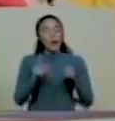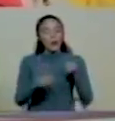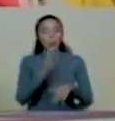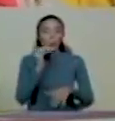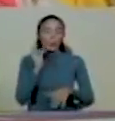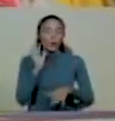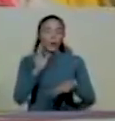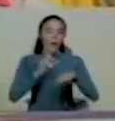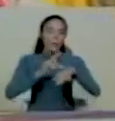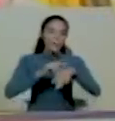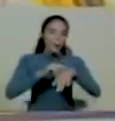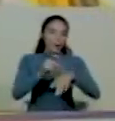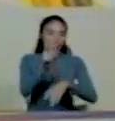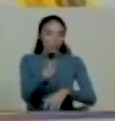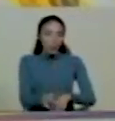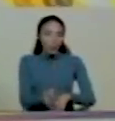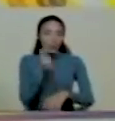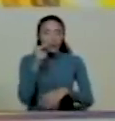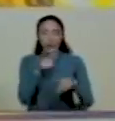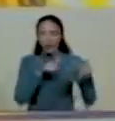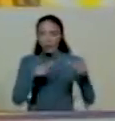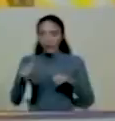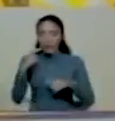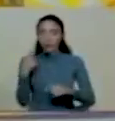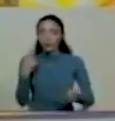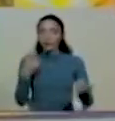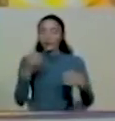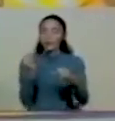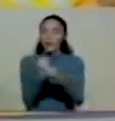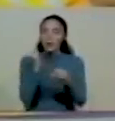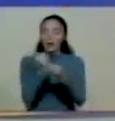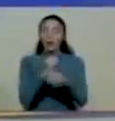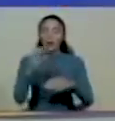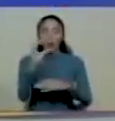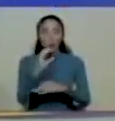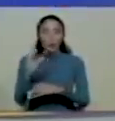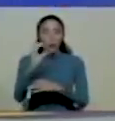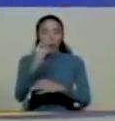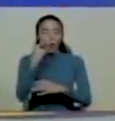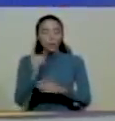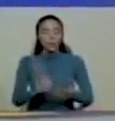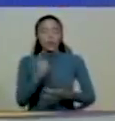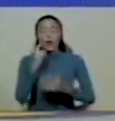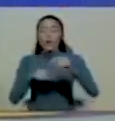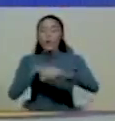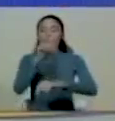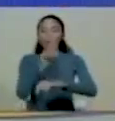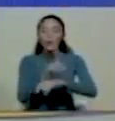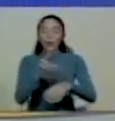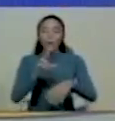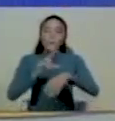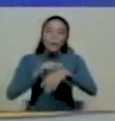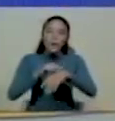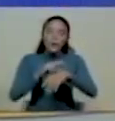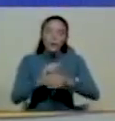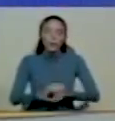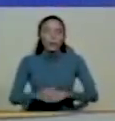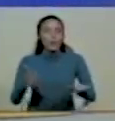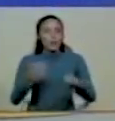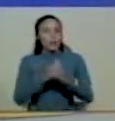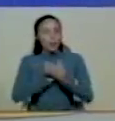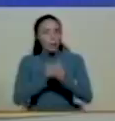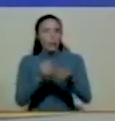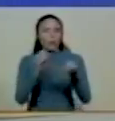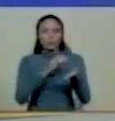formado nosotros en el ALBA, ya están en los campos colombianos dando salud. Son los únicos que dan salud en Colombia de manera